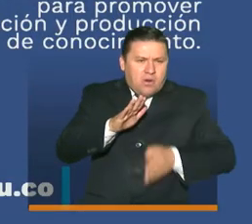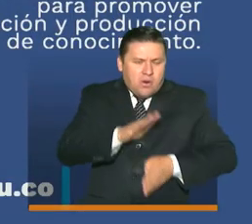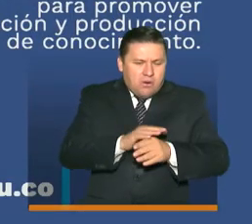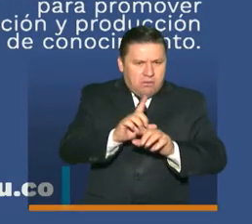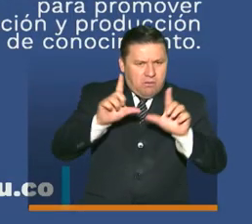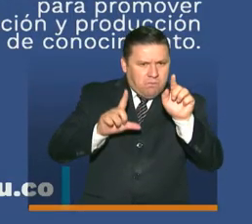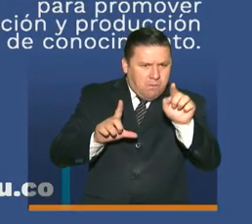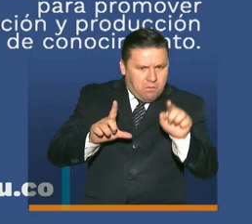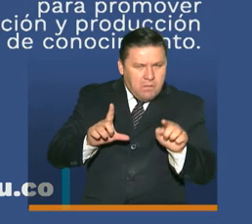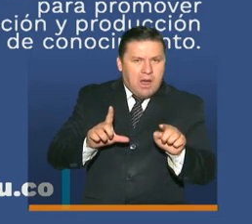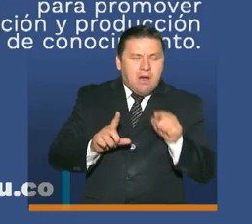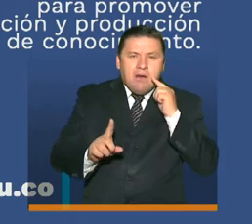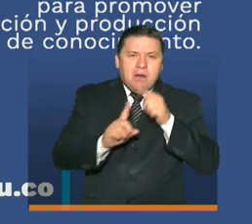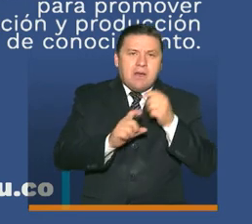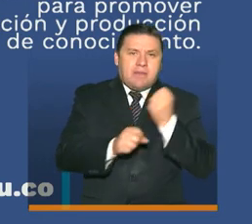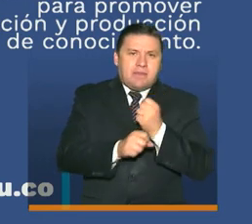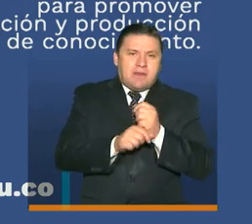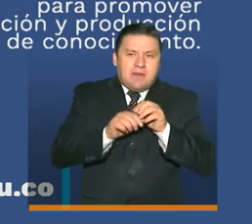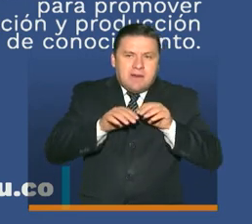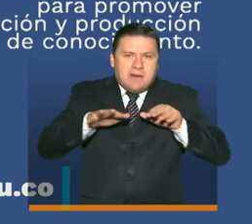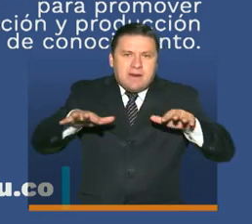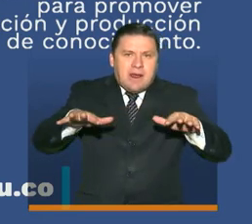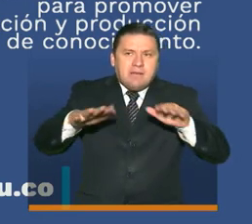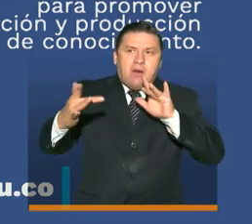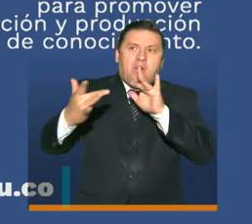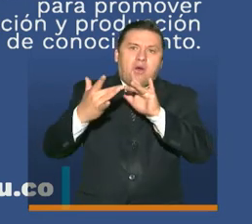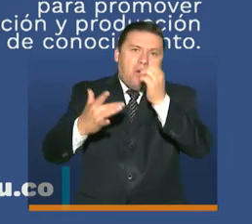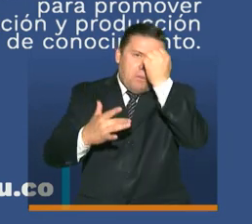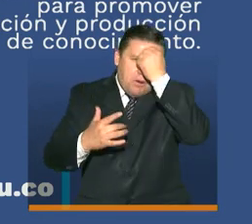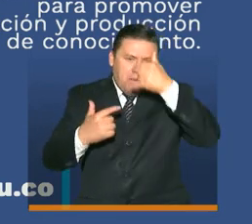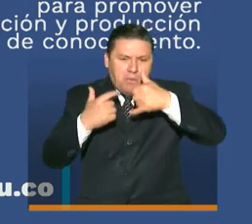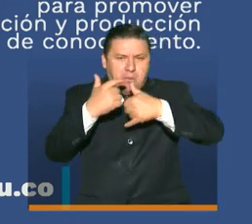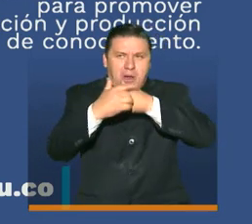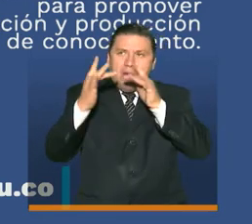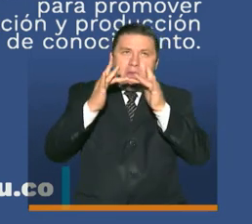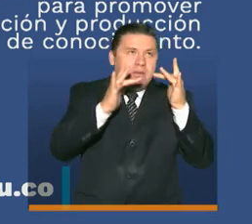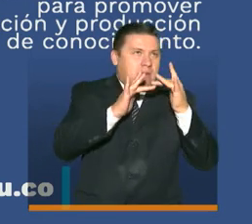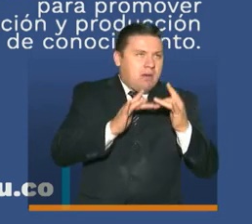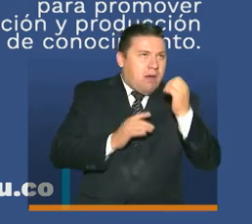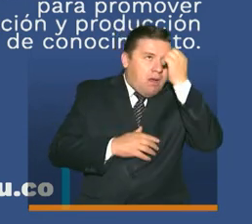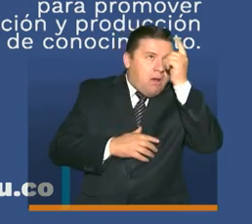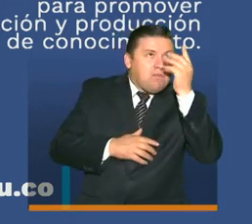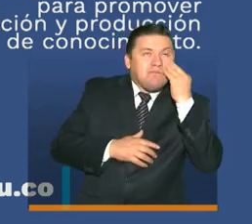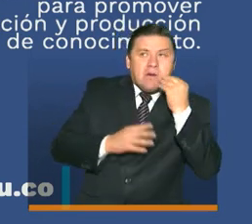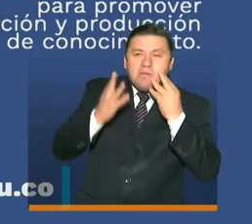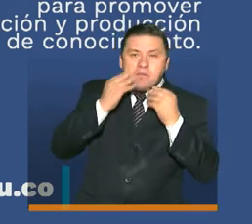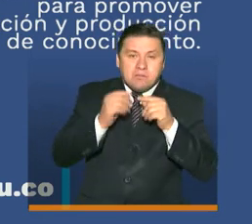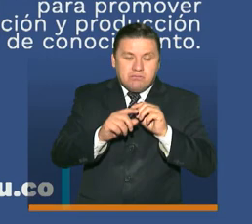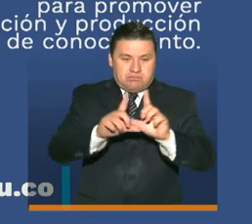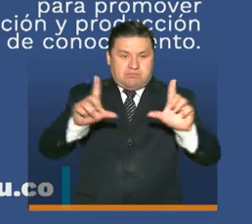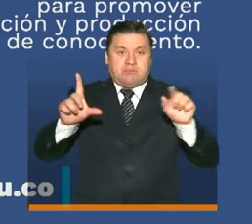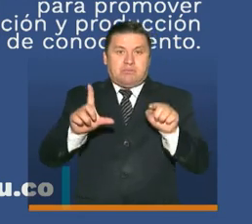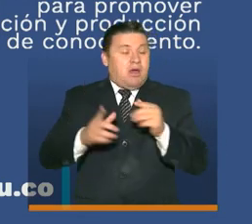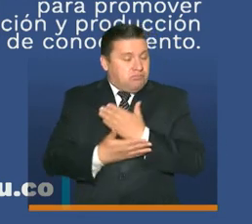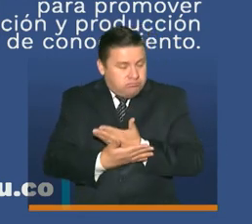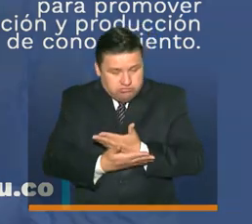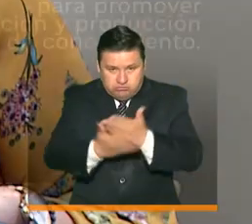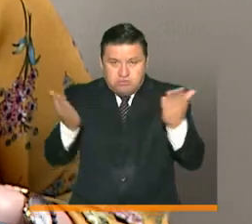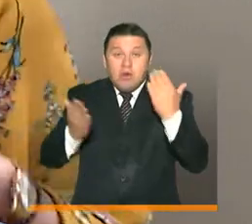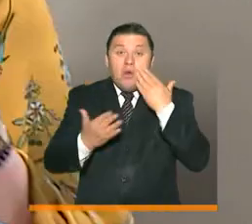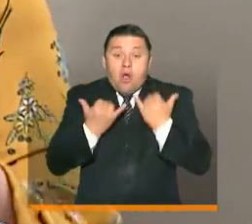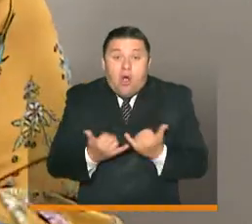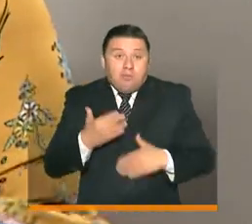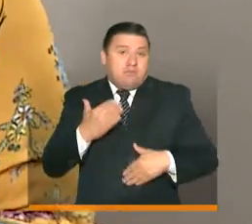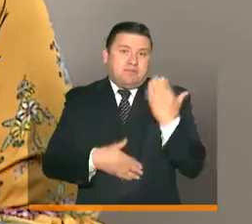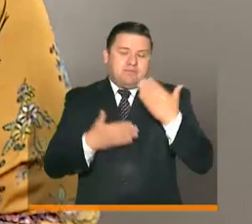continuada, sino también trabajo en red de los maestros y maestras colombianas, presidente. Esta plataforma, como les digo, queda a disposición a partir de